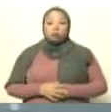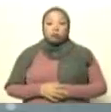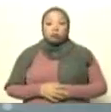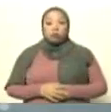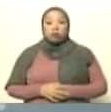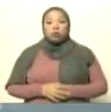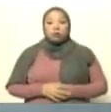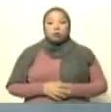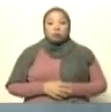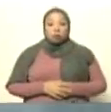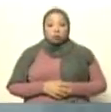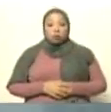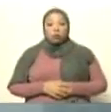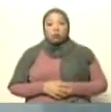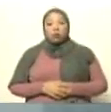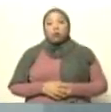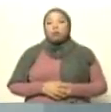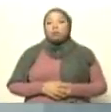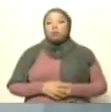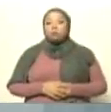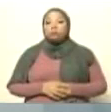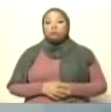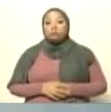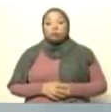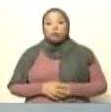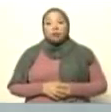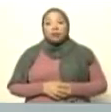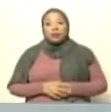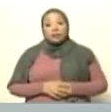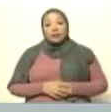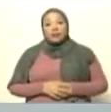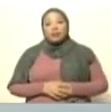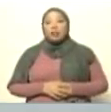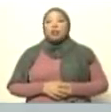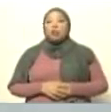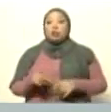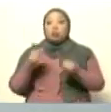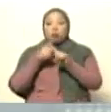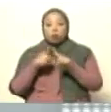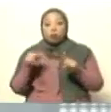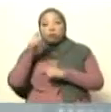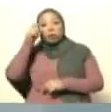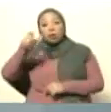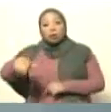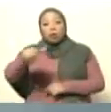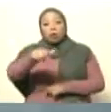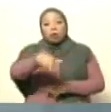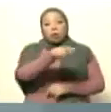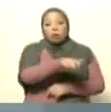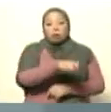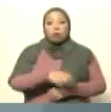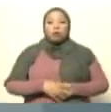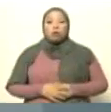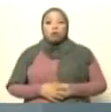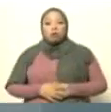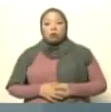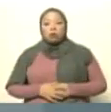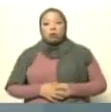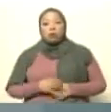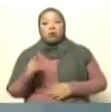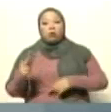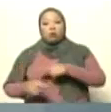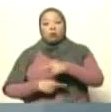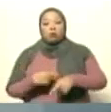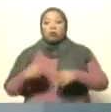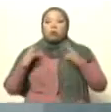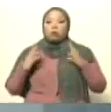Reclamando la presencia del comandante Hugo Chávez, que fue electo por el pueblo y que la Fuerza Armada reconocía como su comandante en